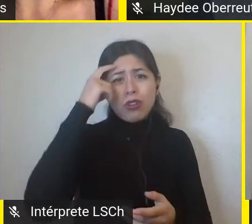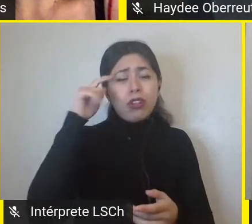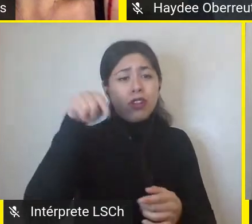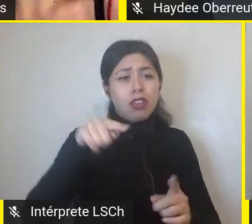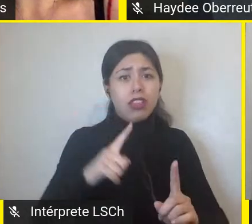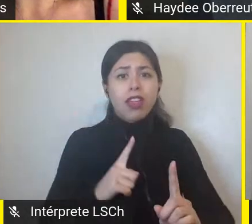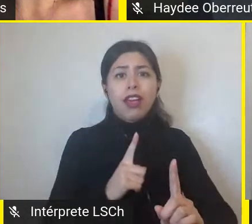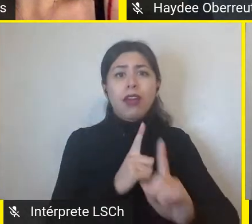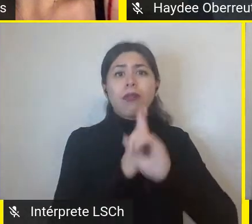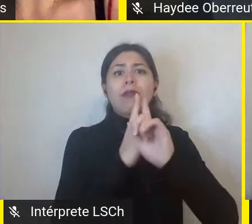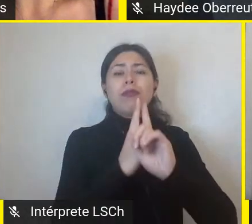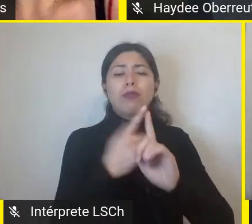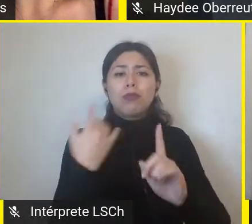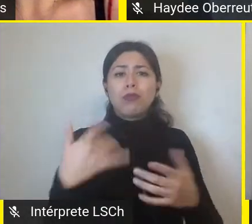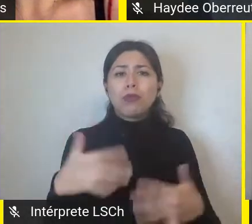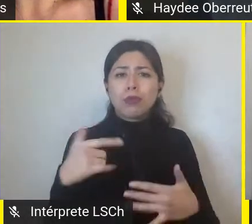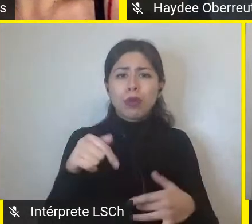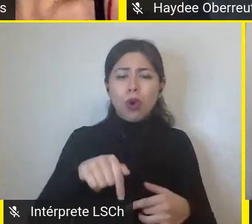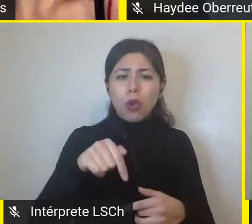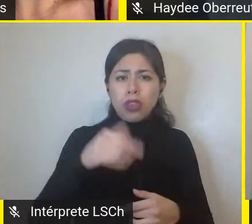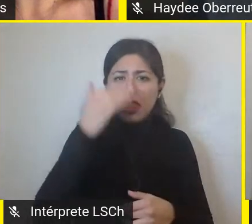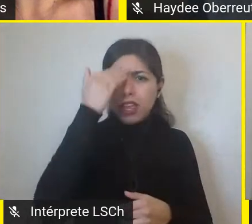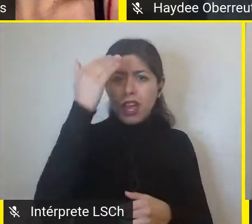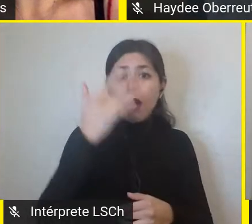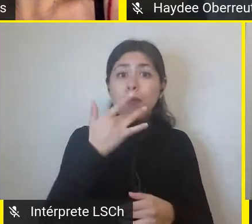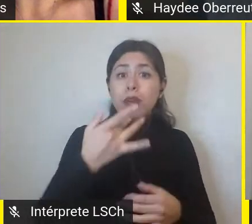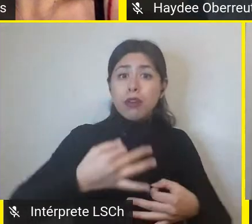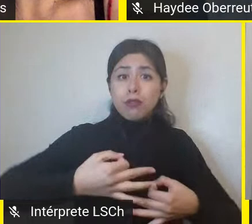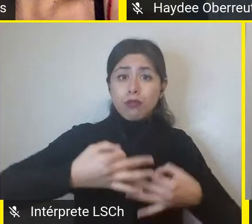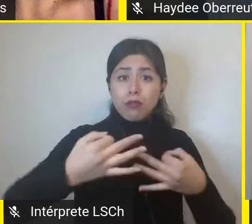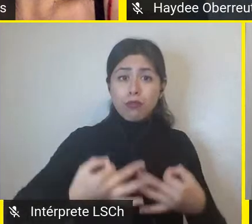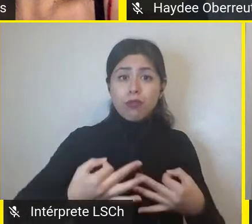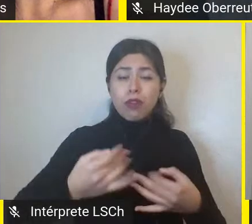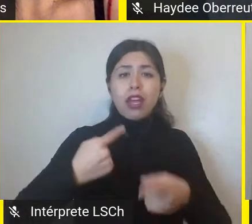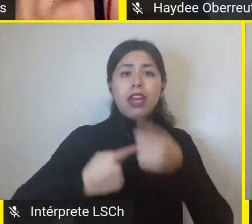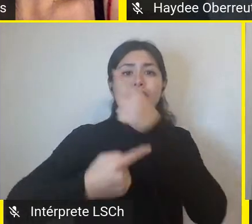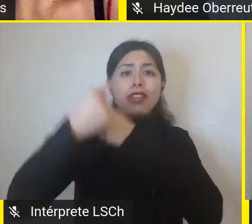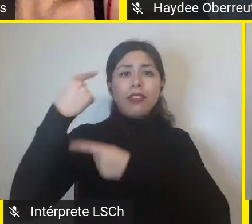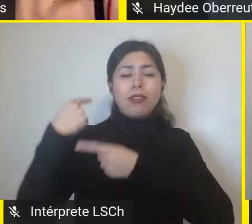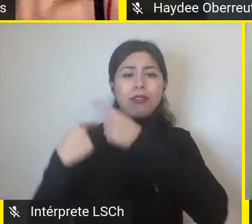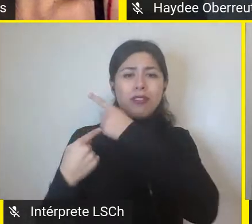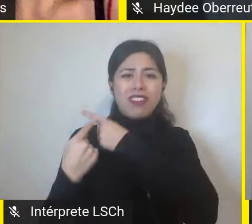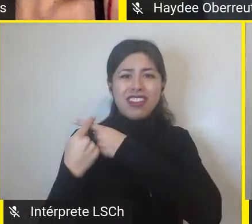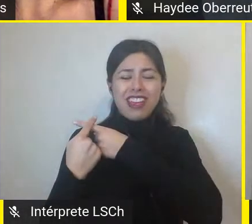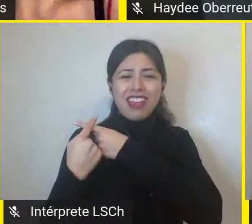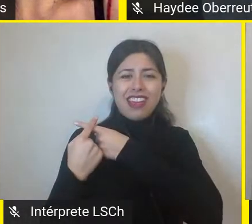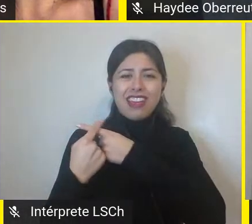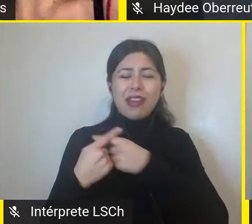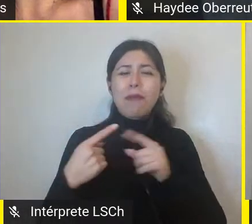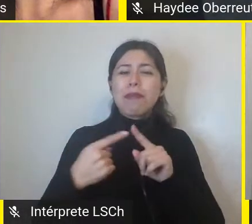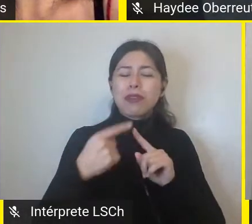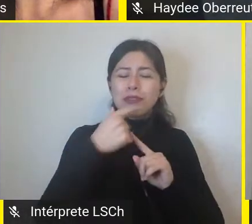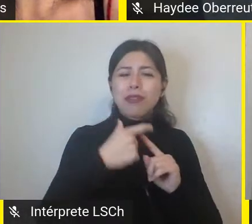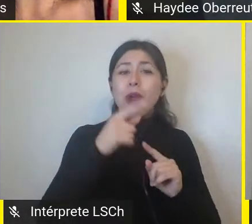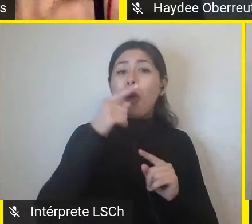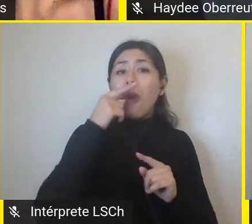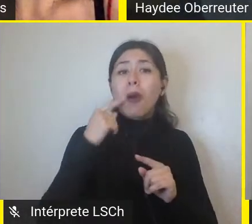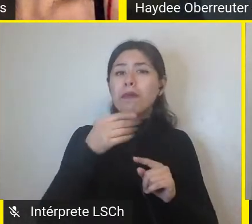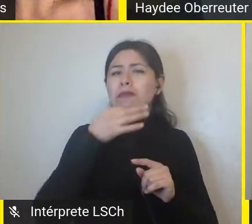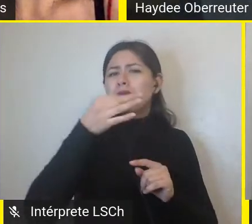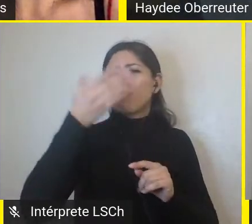fundamental el de hoy día, porque efectivamente la historia personal, por ahí un caballero lo dijo hace muchísimos